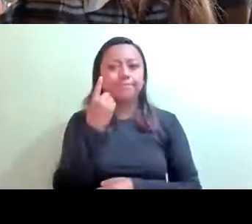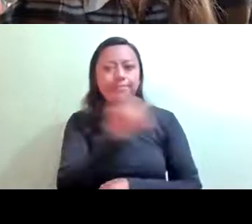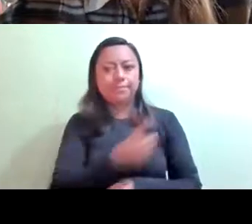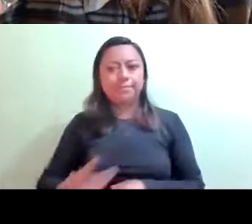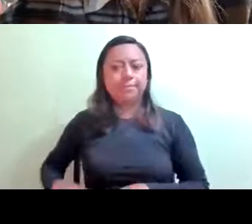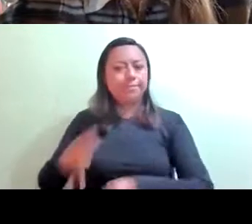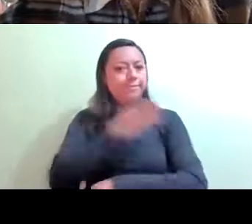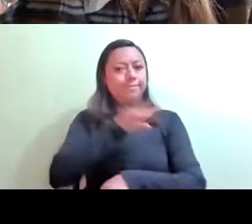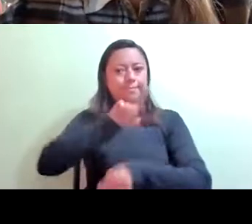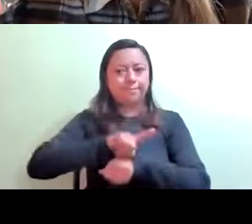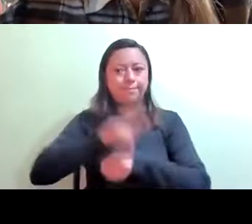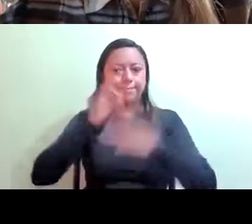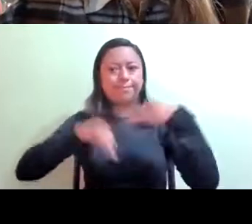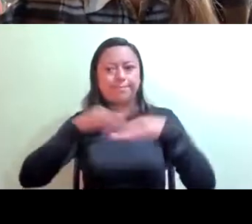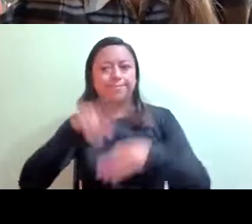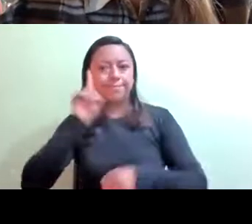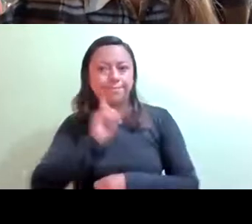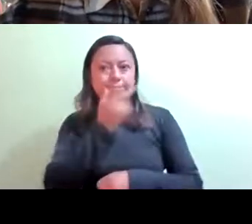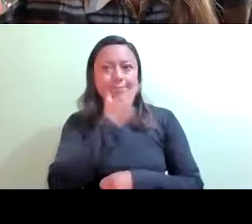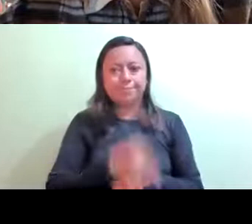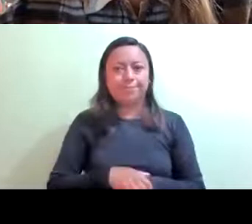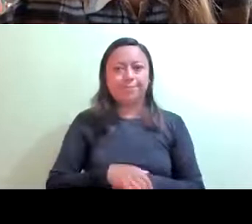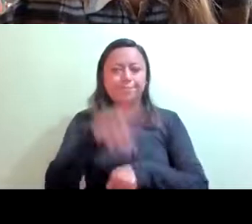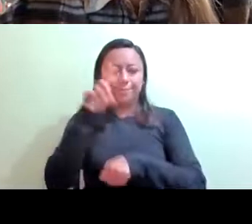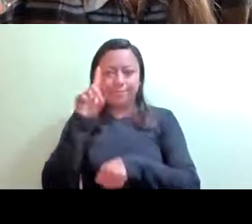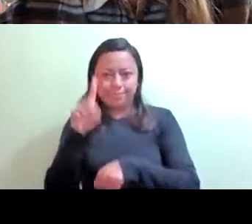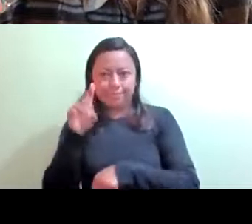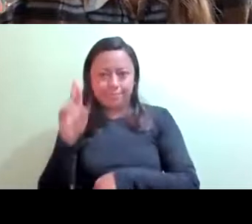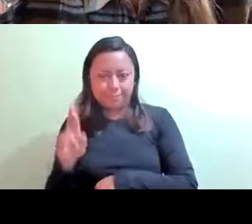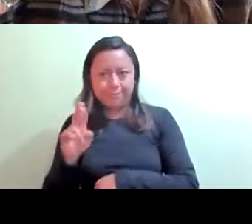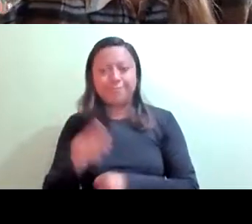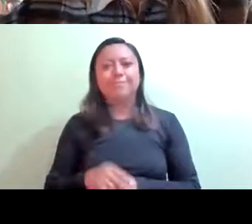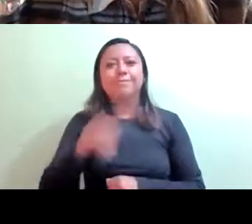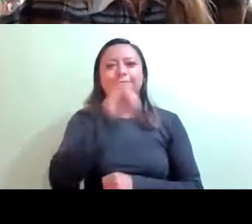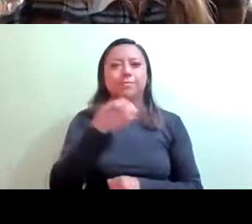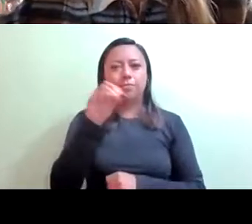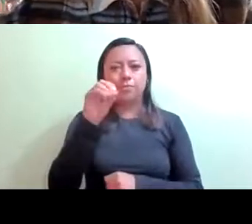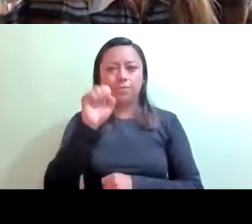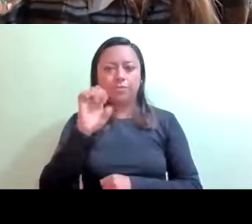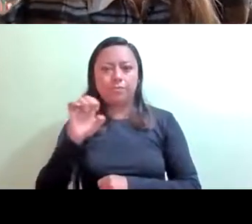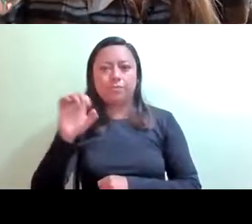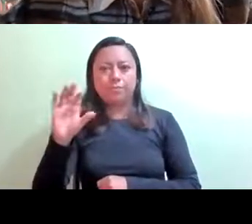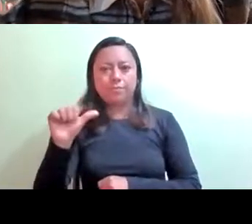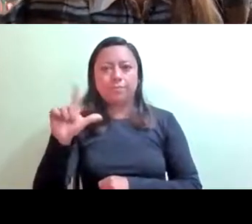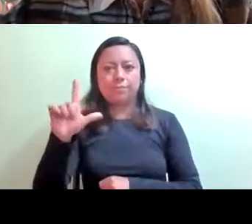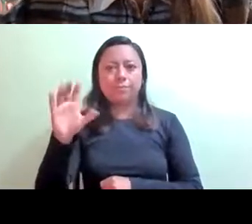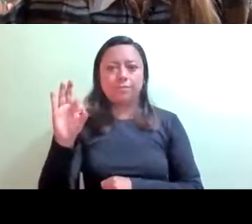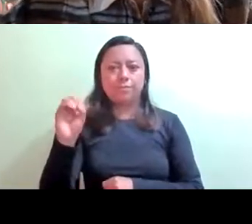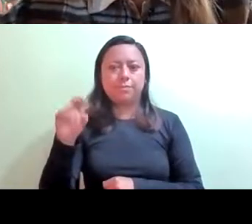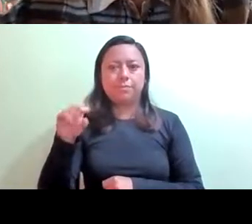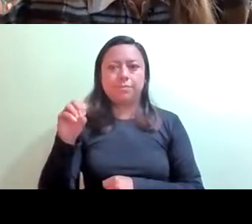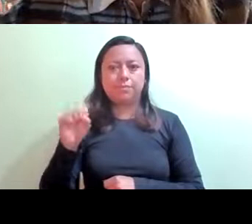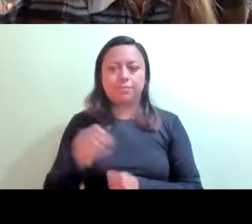días a todas y a todos. Doctor José Alfonso Bouzas Ortiz, quisiera comenzar expresándole